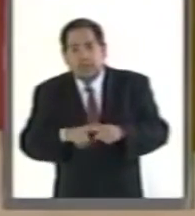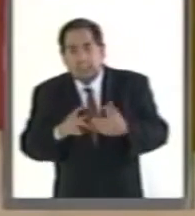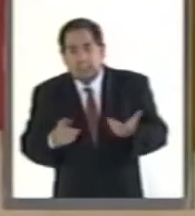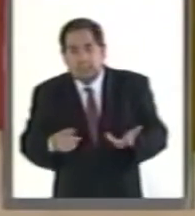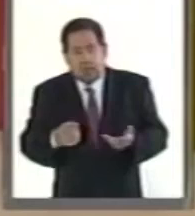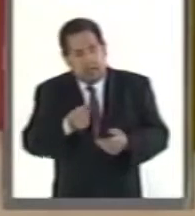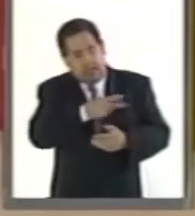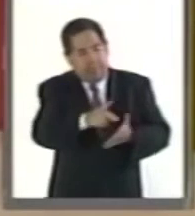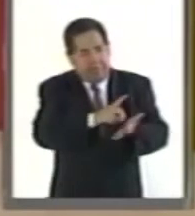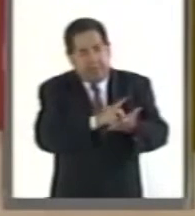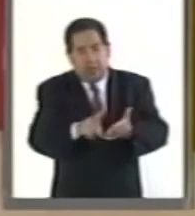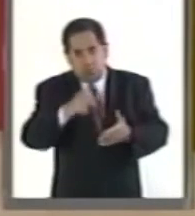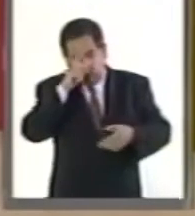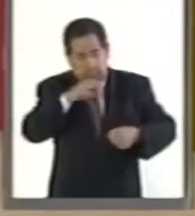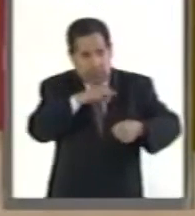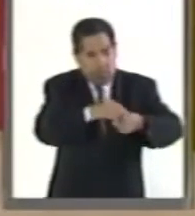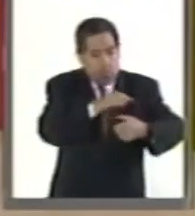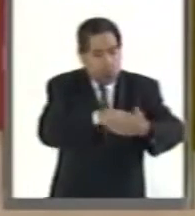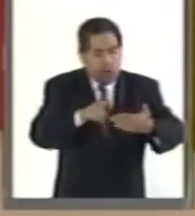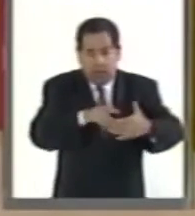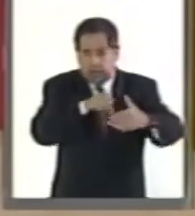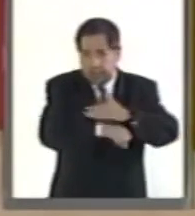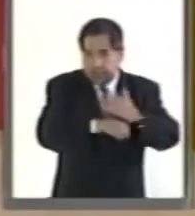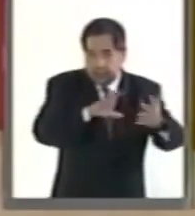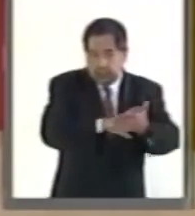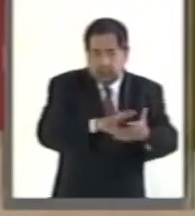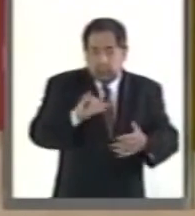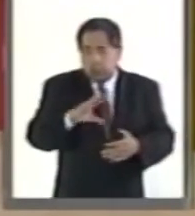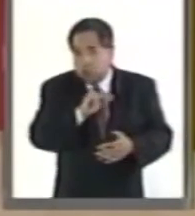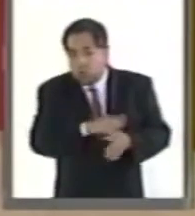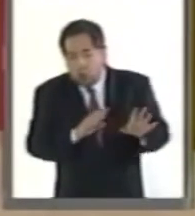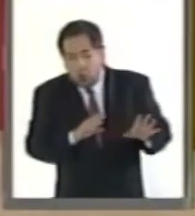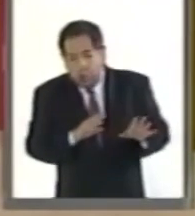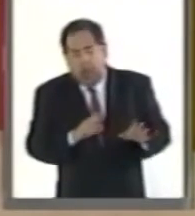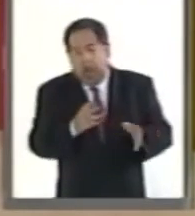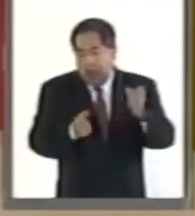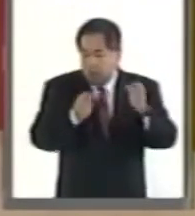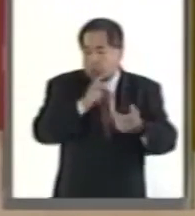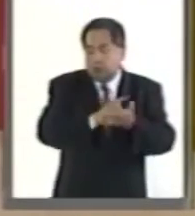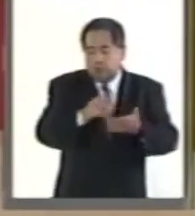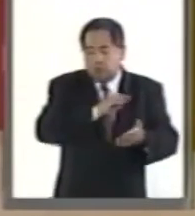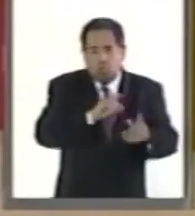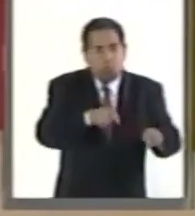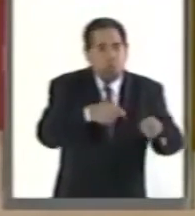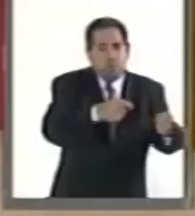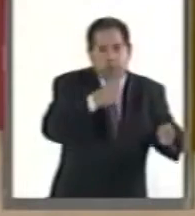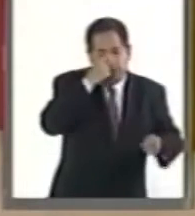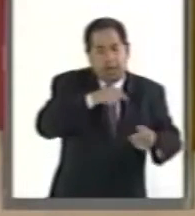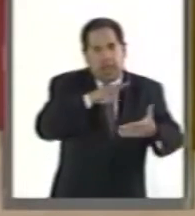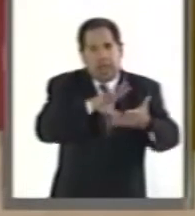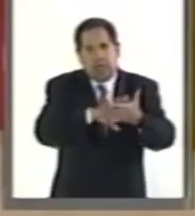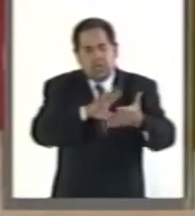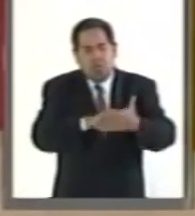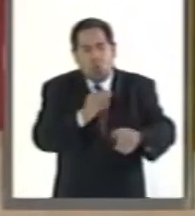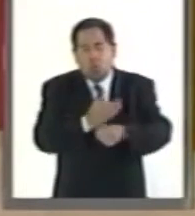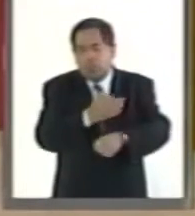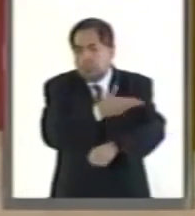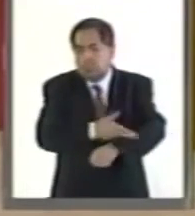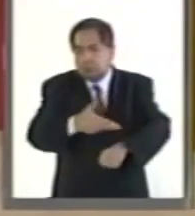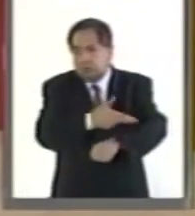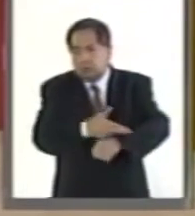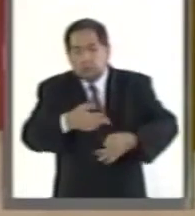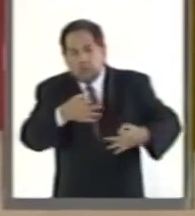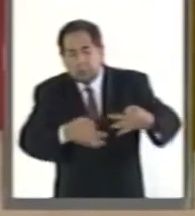de los derechos a votar de las personas que están en una prisión, que están en un proceso de